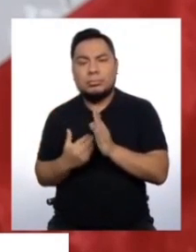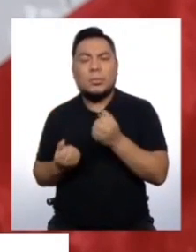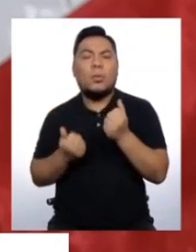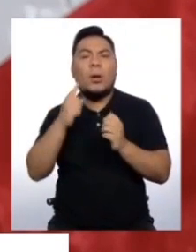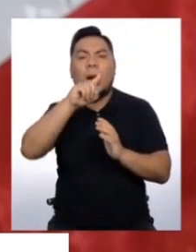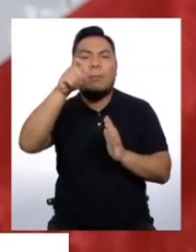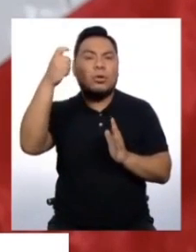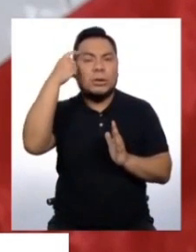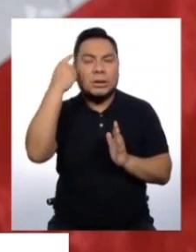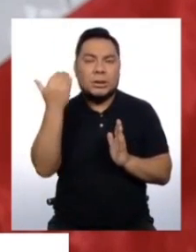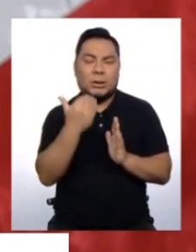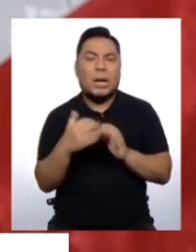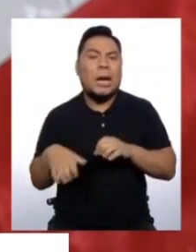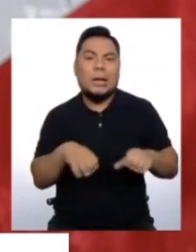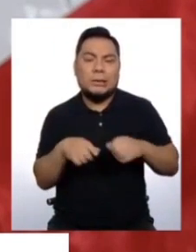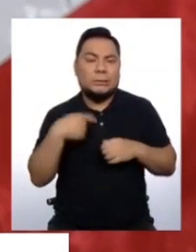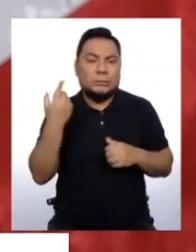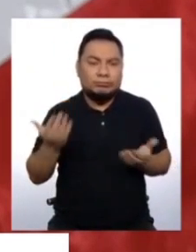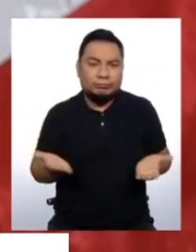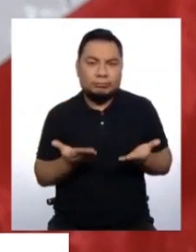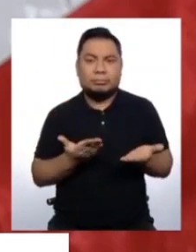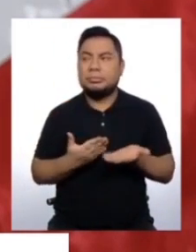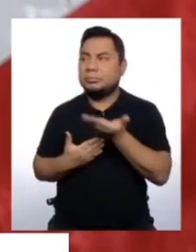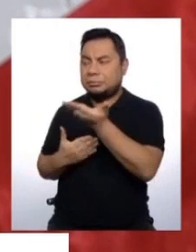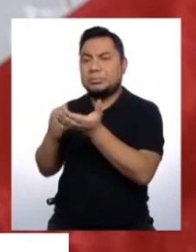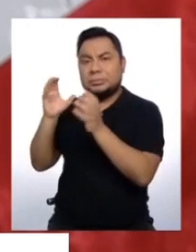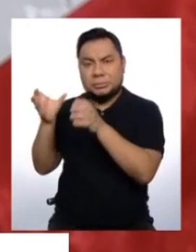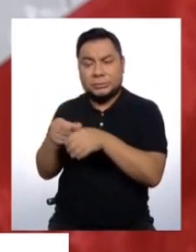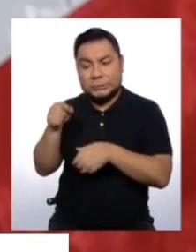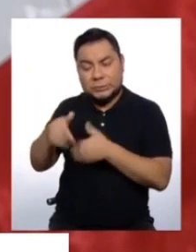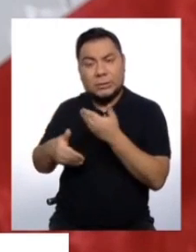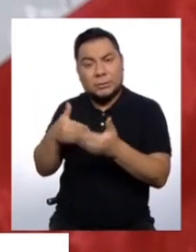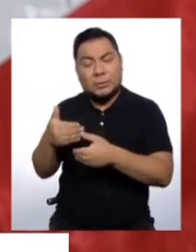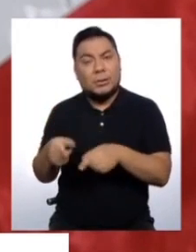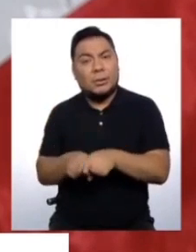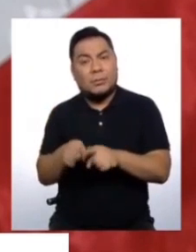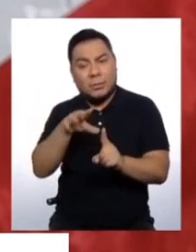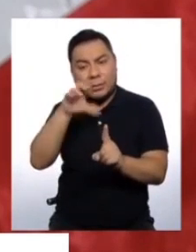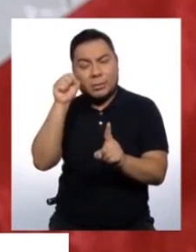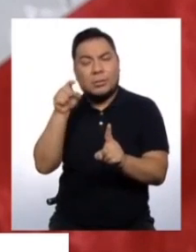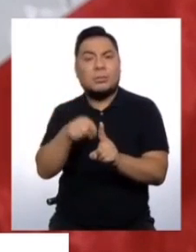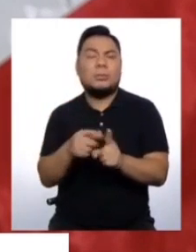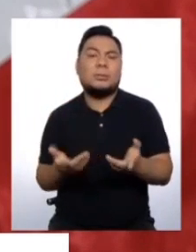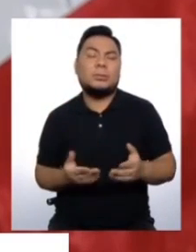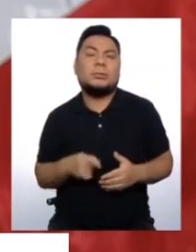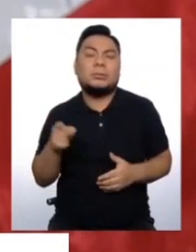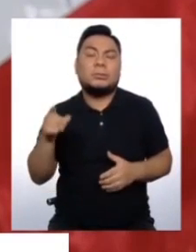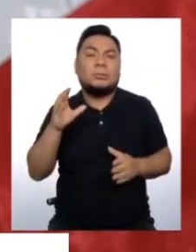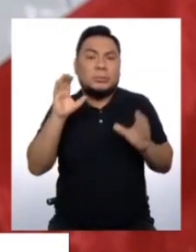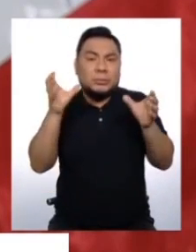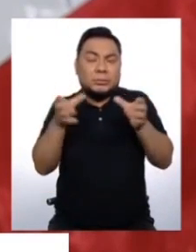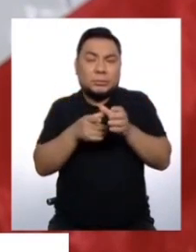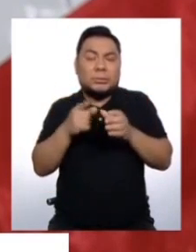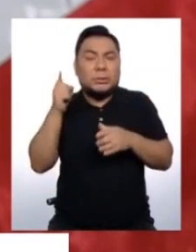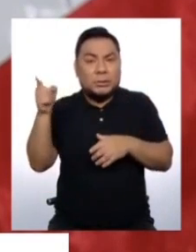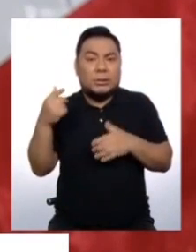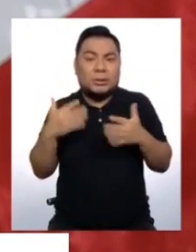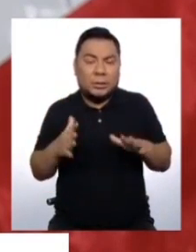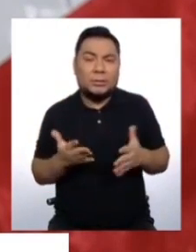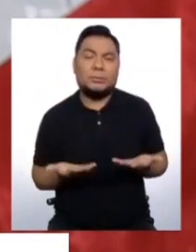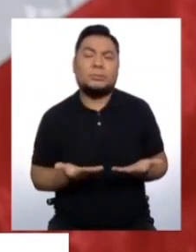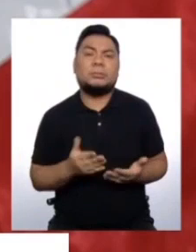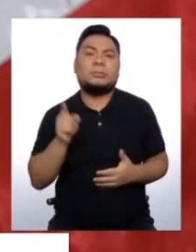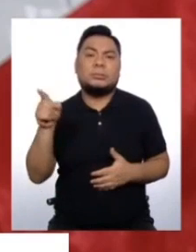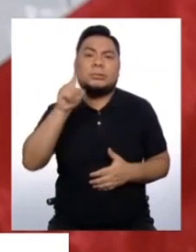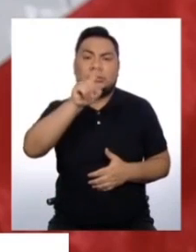las políticas públicas que venimos impulsando? Y en este proceso también se ha identificado de que el Poder Legislativo, a instancia de